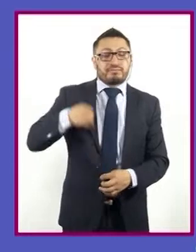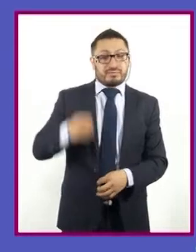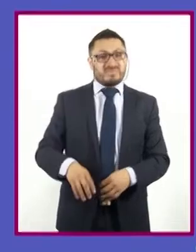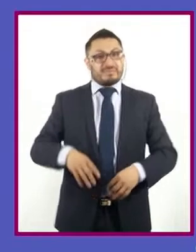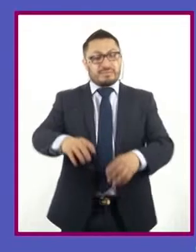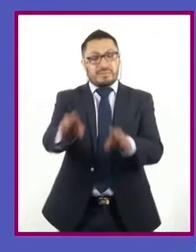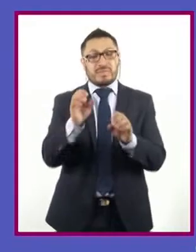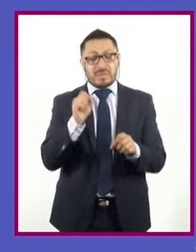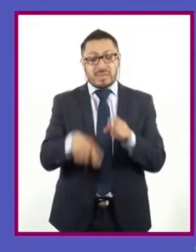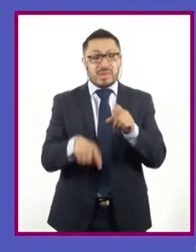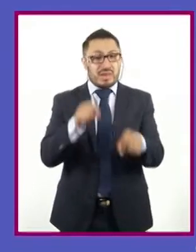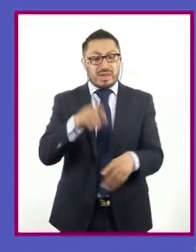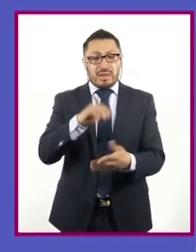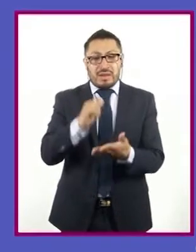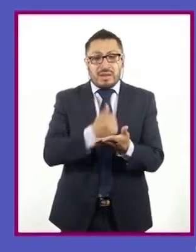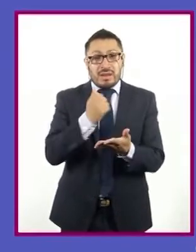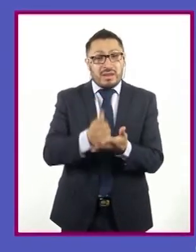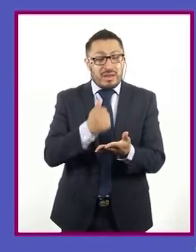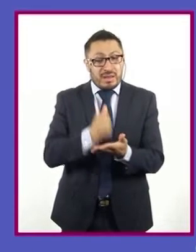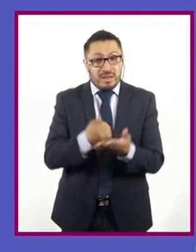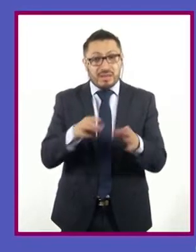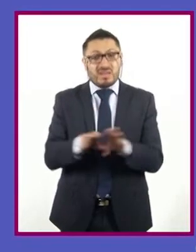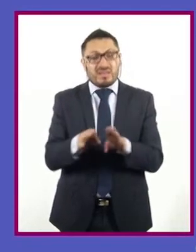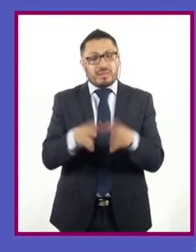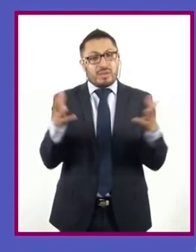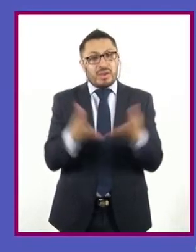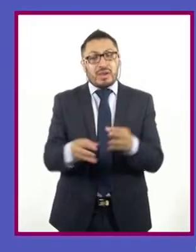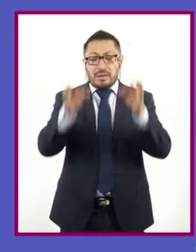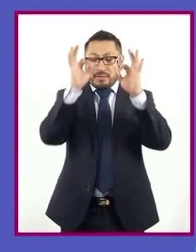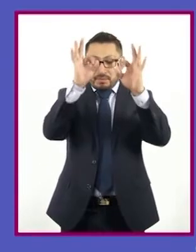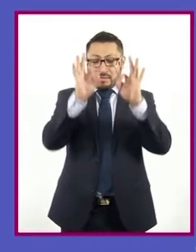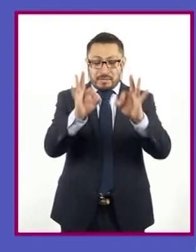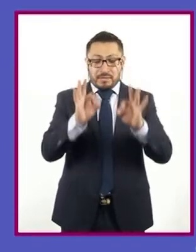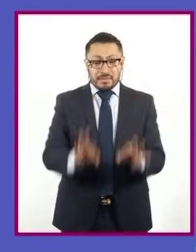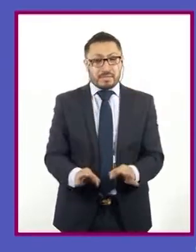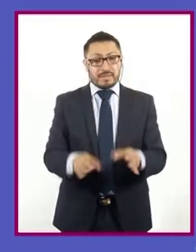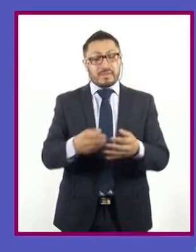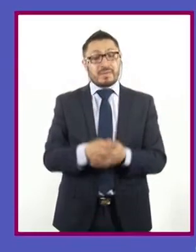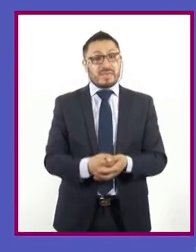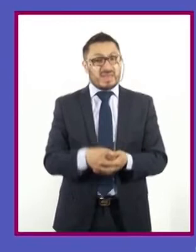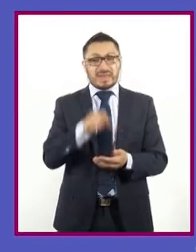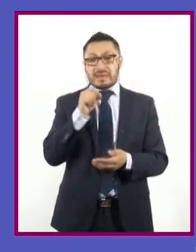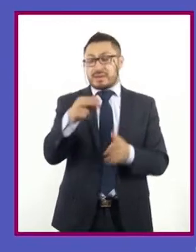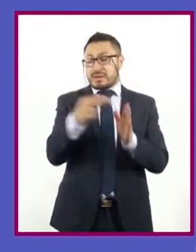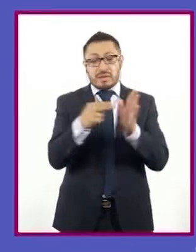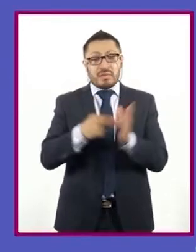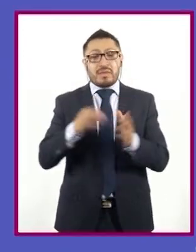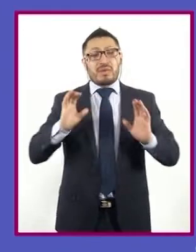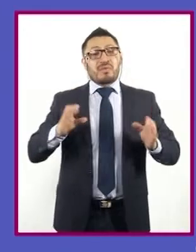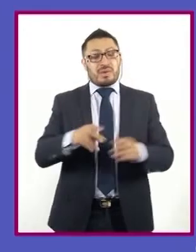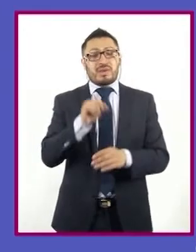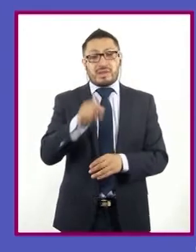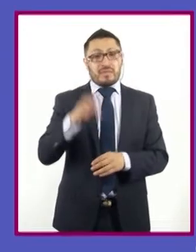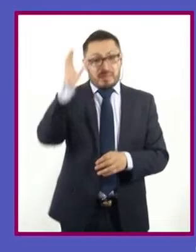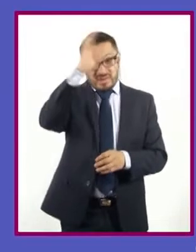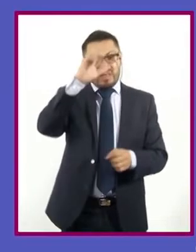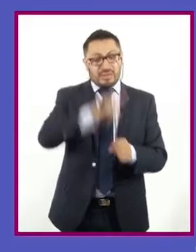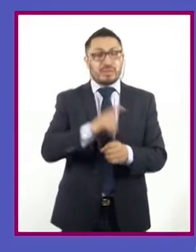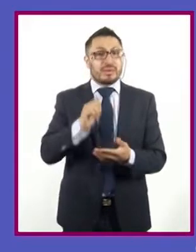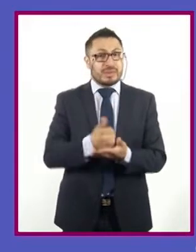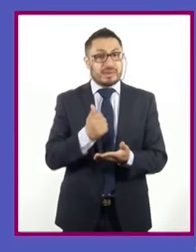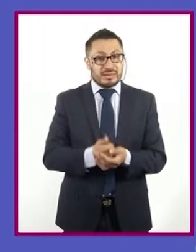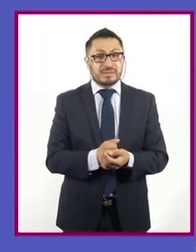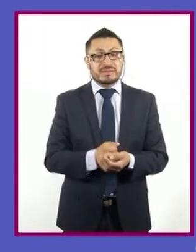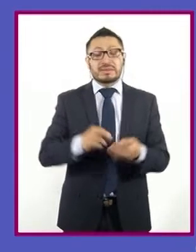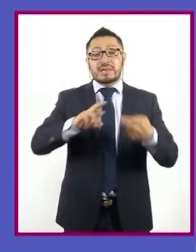cosechar el arroz ha creado unas determinadas estructuras comunitarias, así como su correspondiente cultura del arroz.